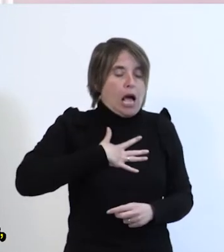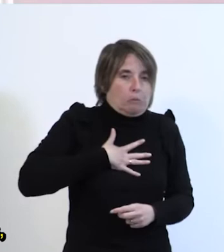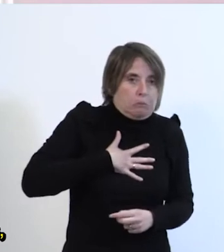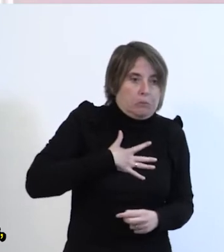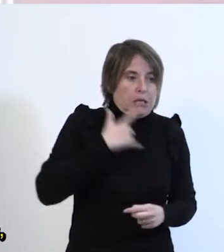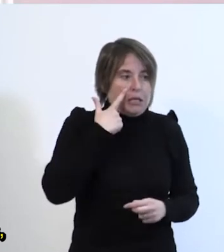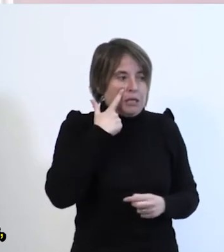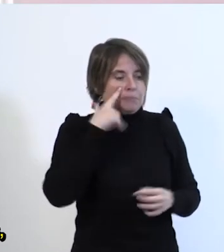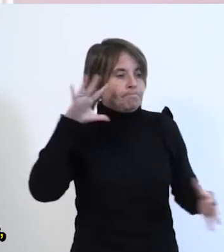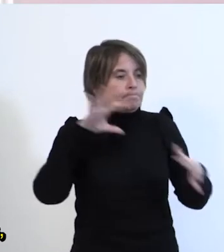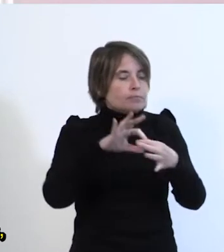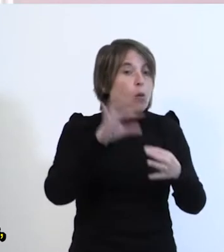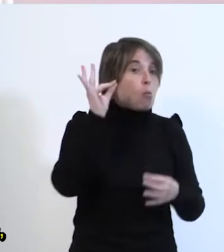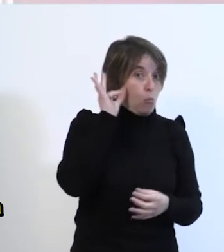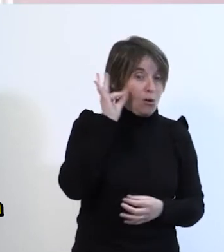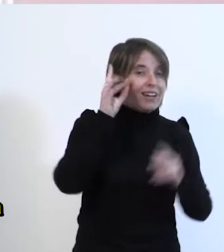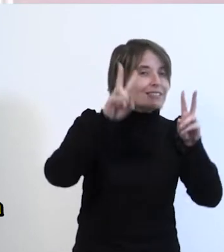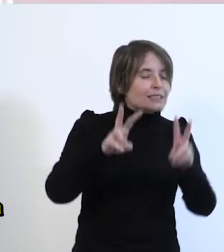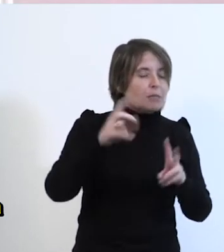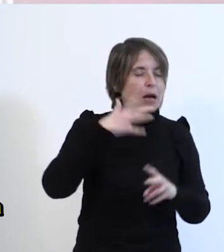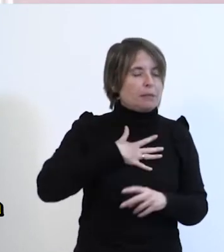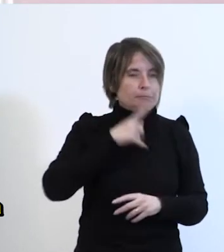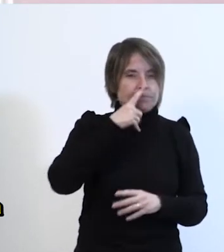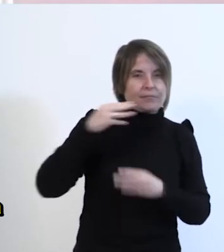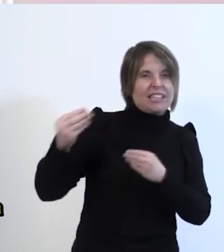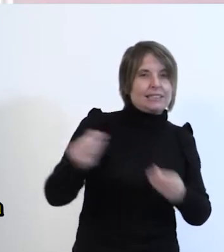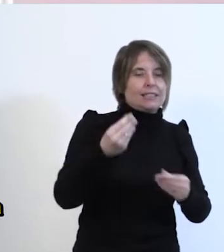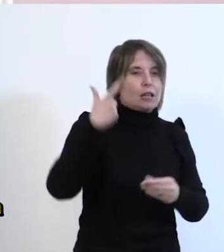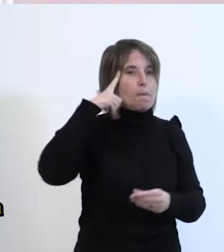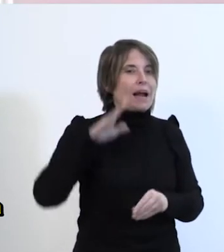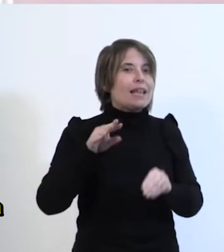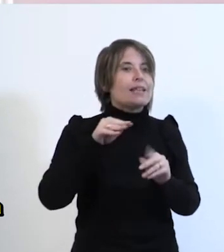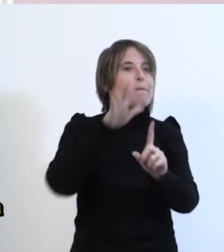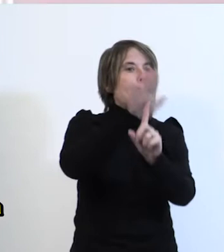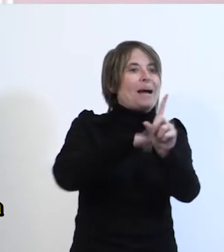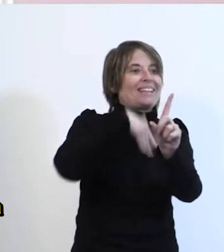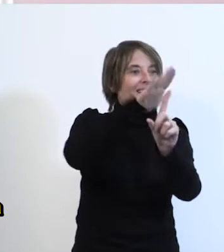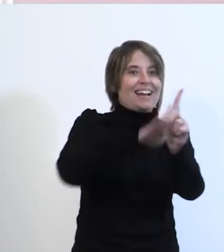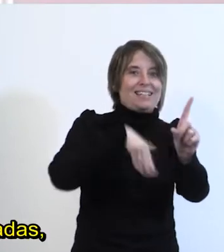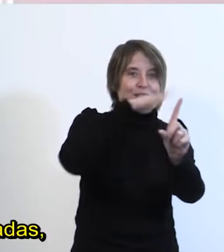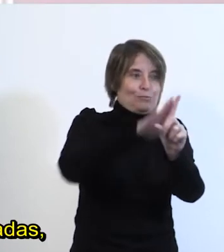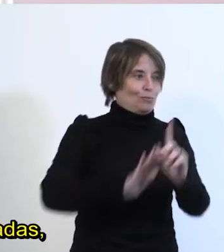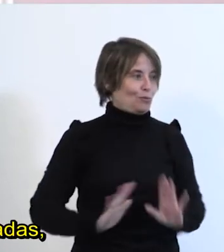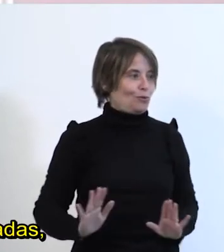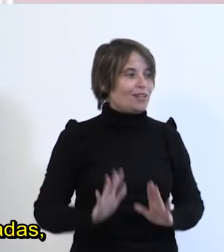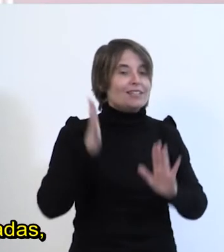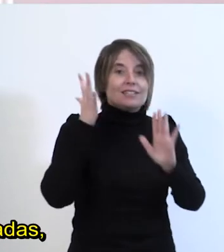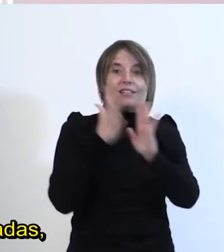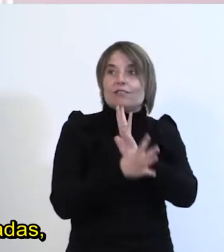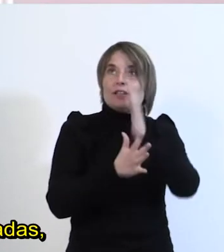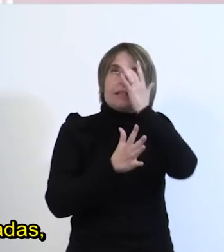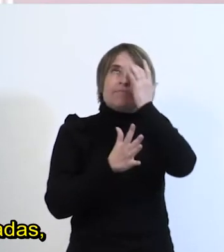mí respecto a las mujeres, lo que me daba la sensación era de paternalismo absoluto. Es decir, de